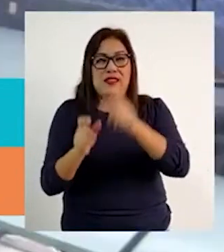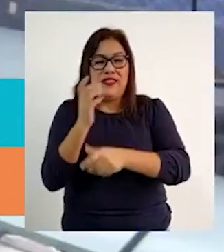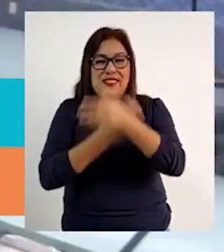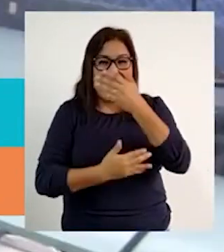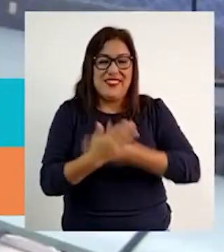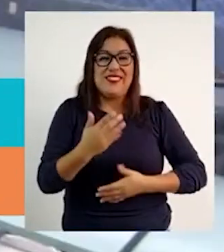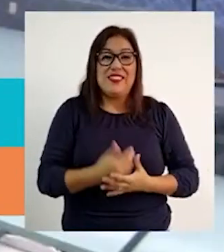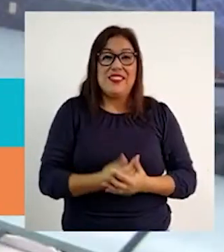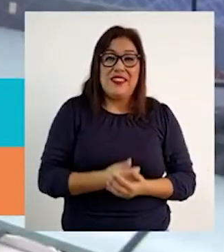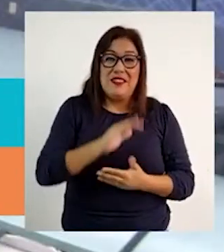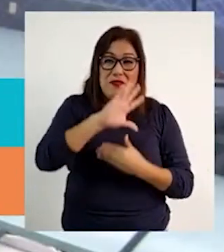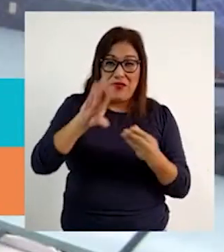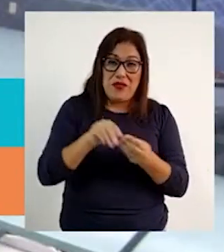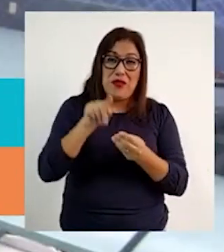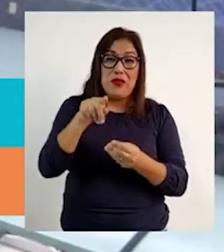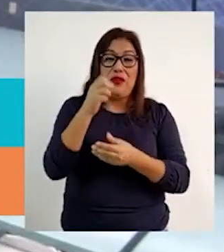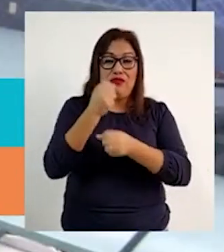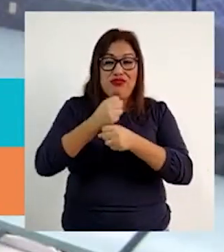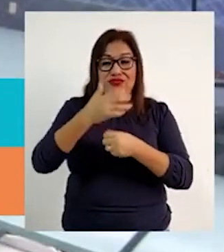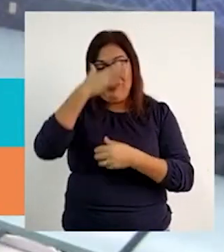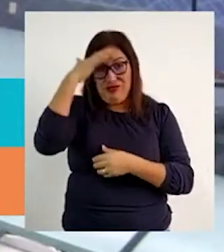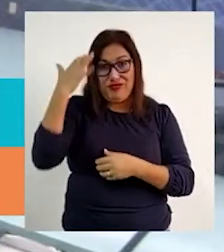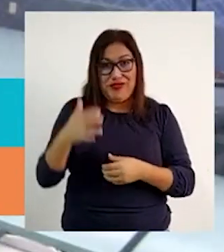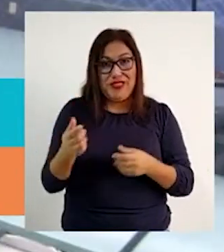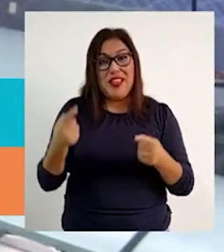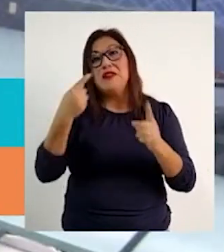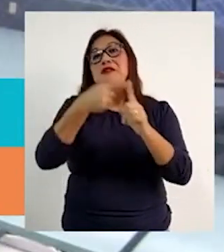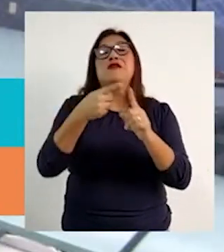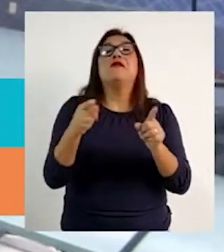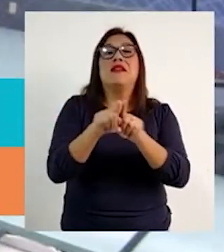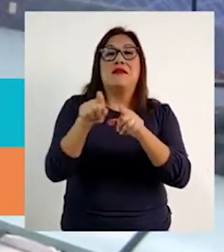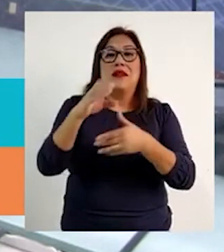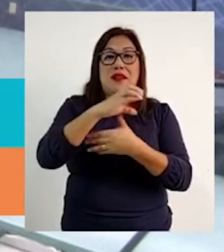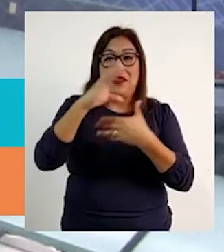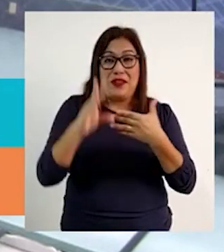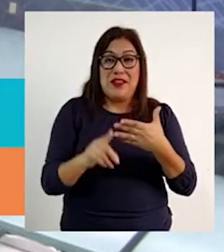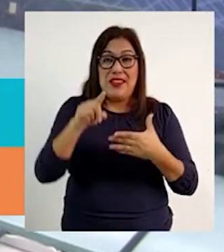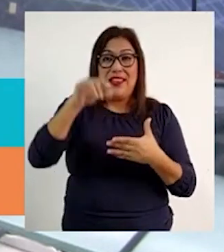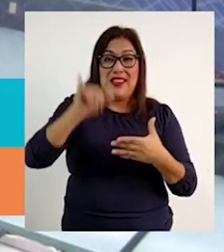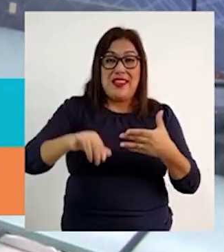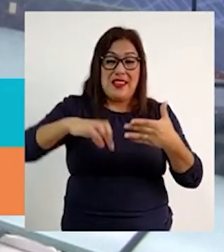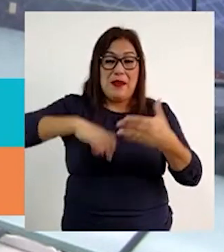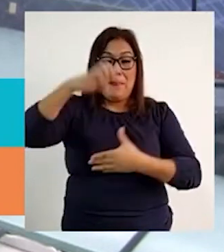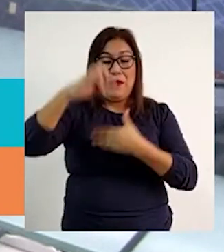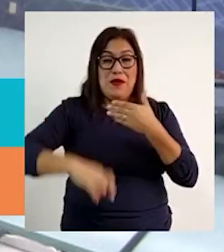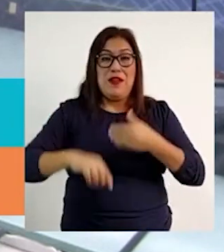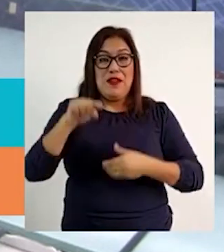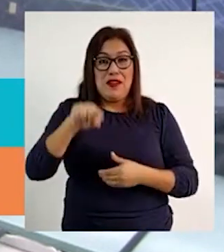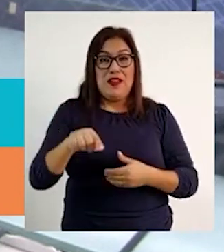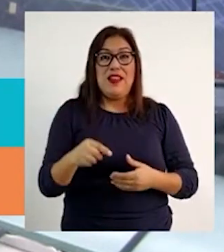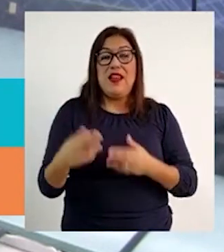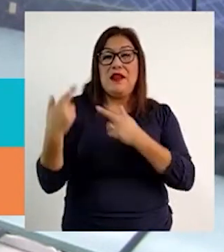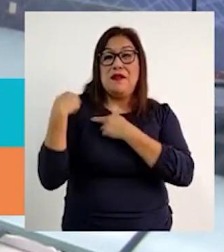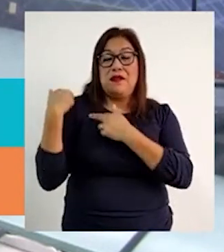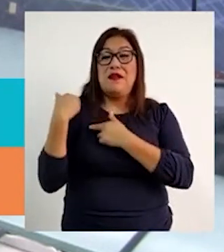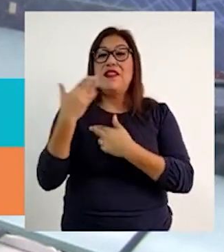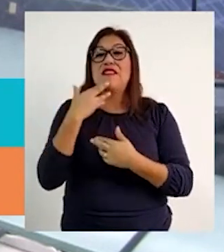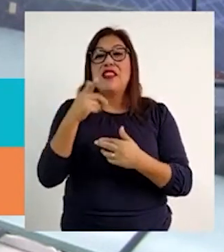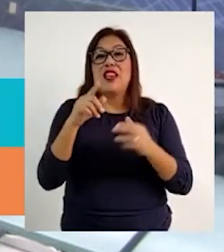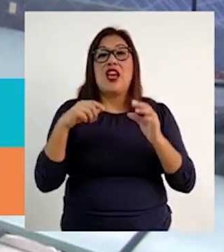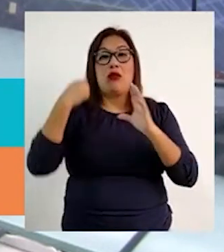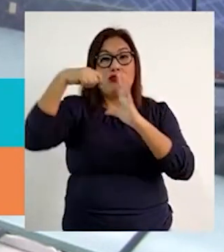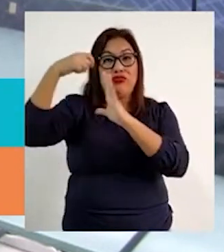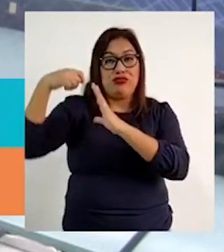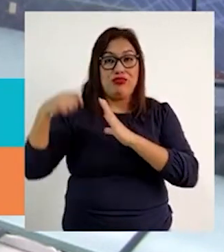este esfuerzo se ha sumado el CONADIS, porque este programa es producido por la Unidad de